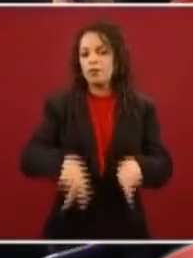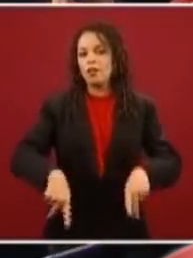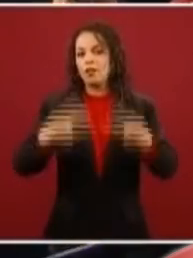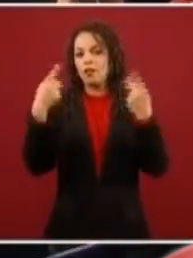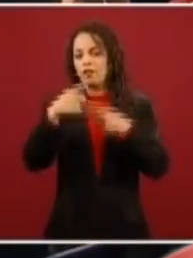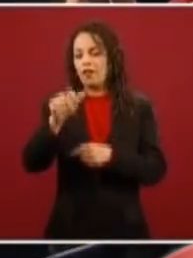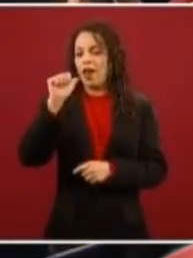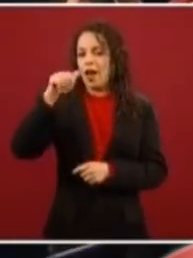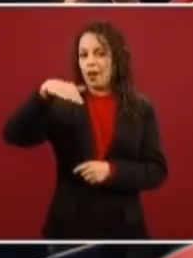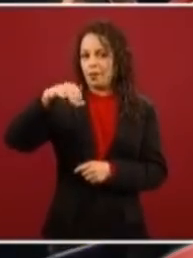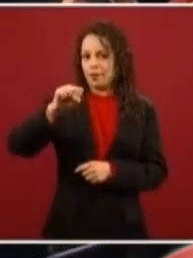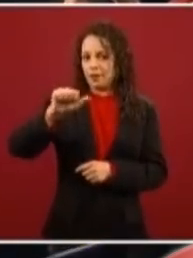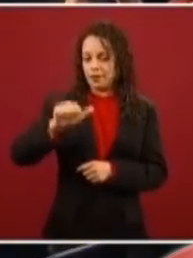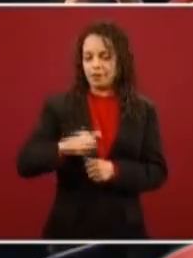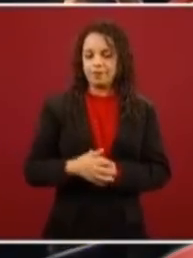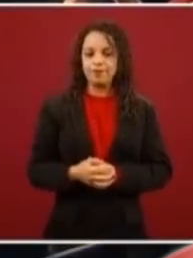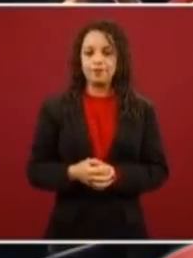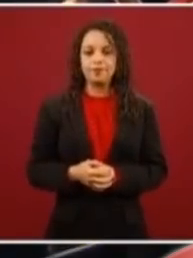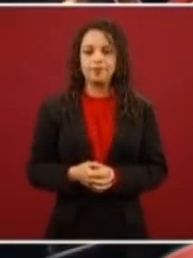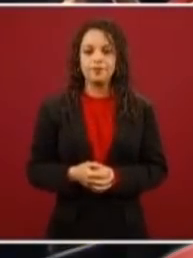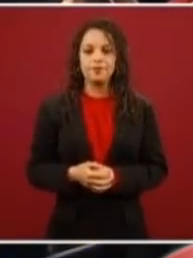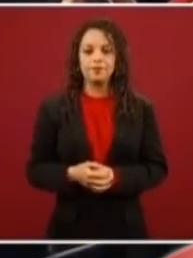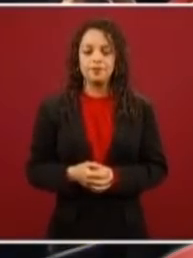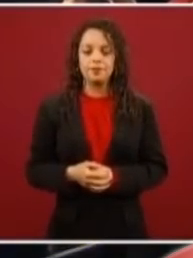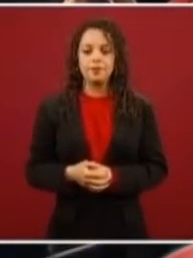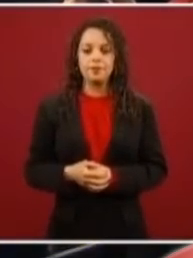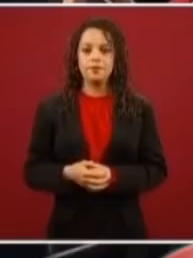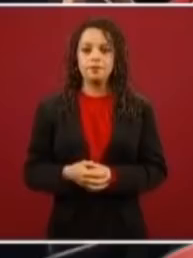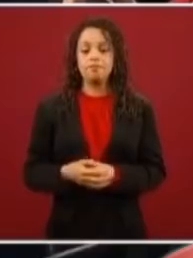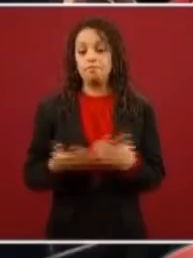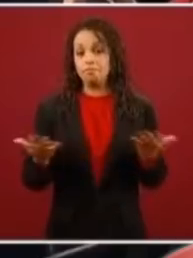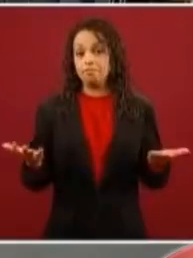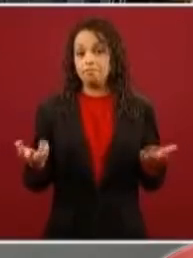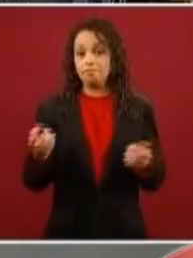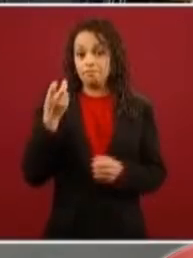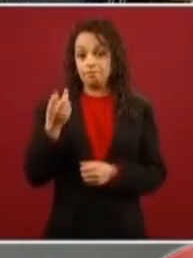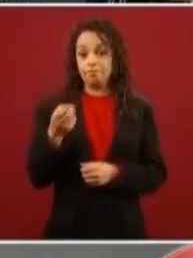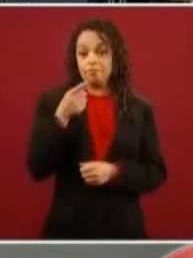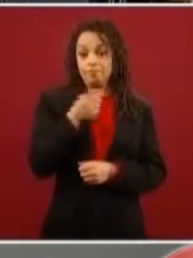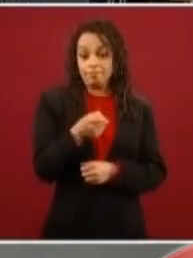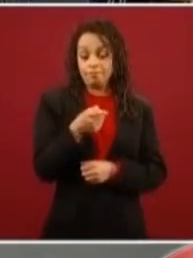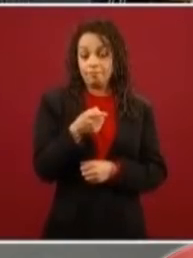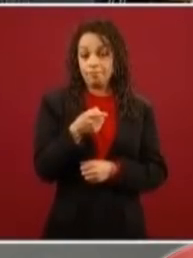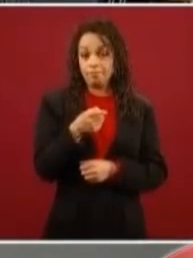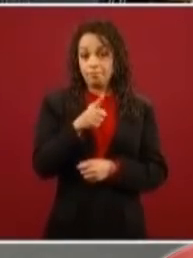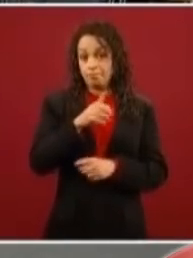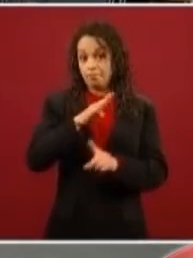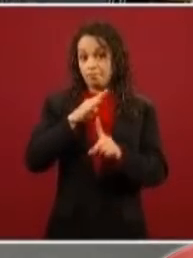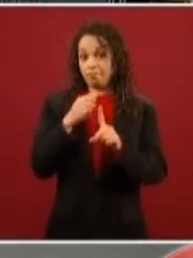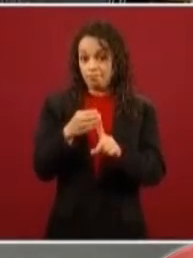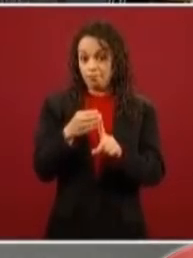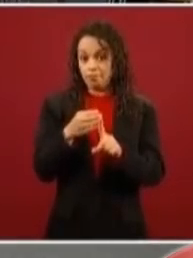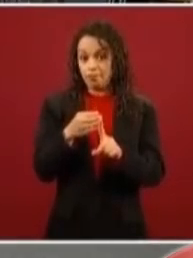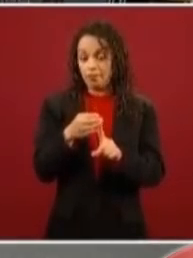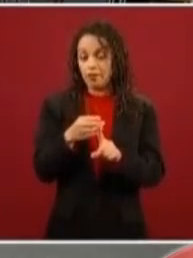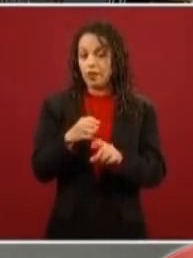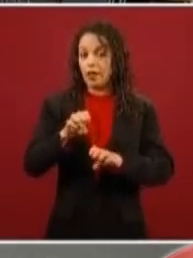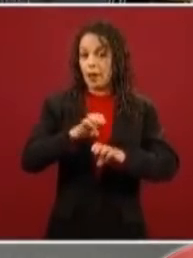Pues es una negociación particular entre